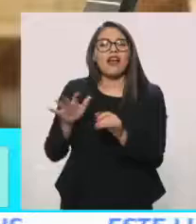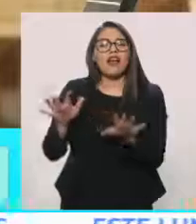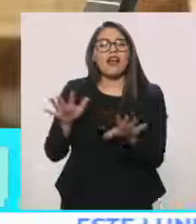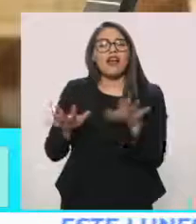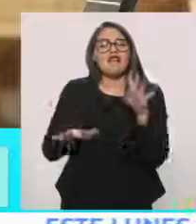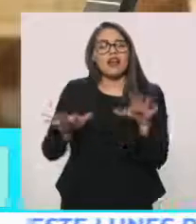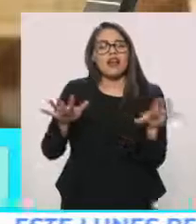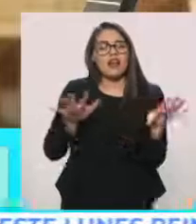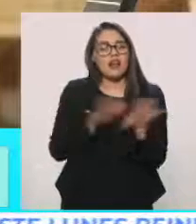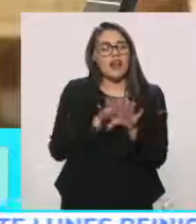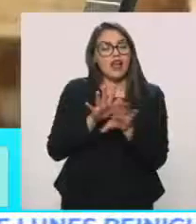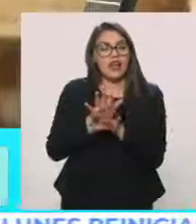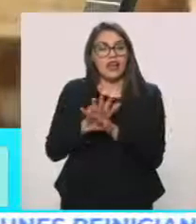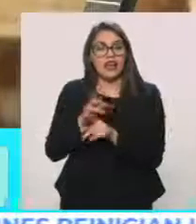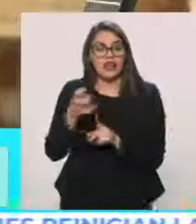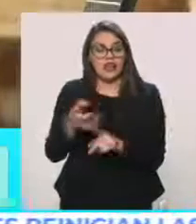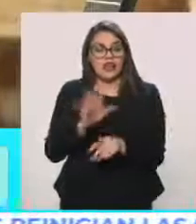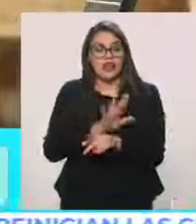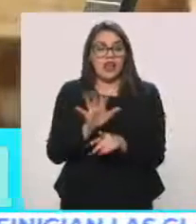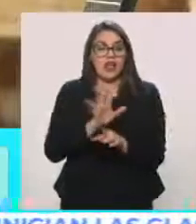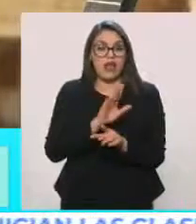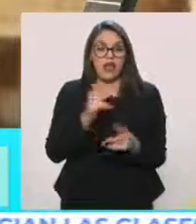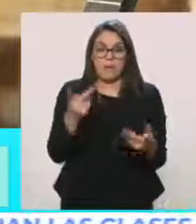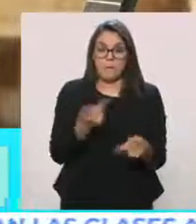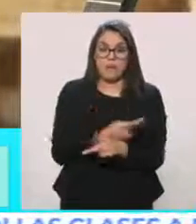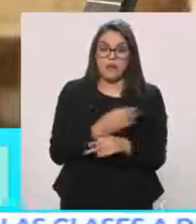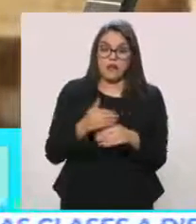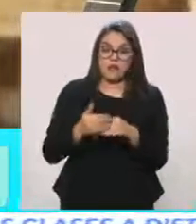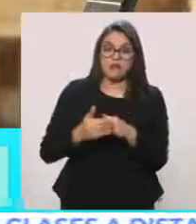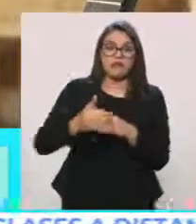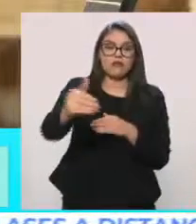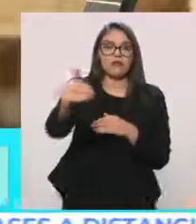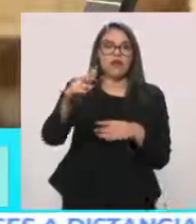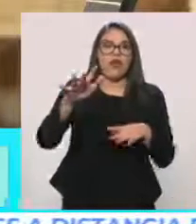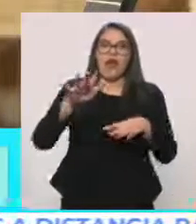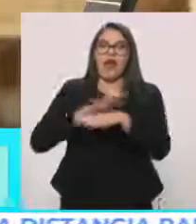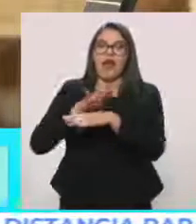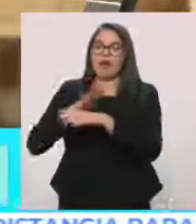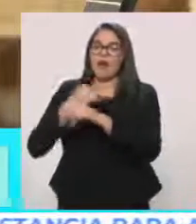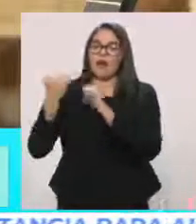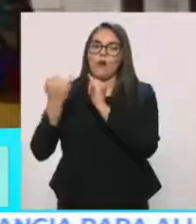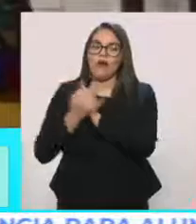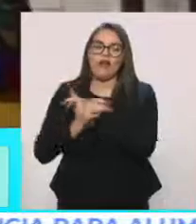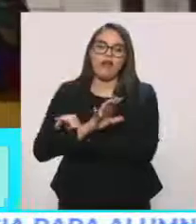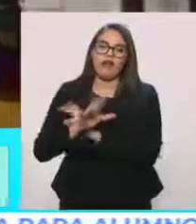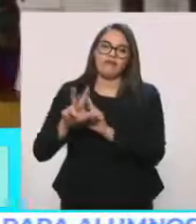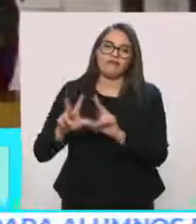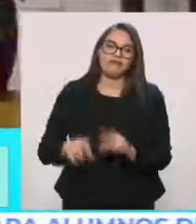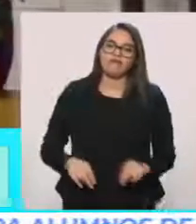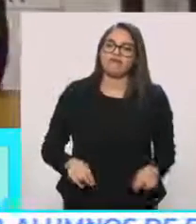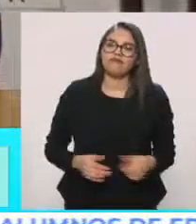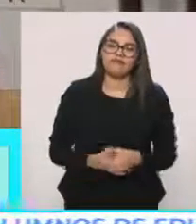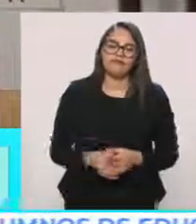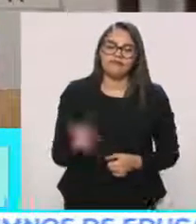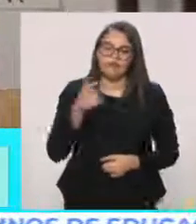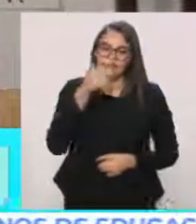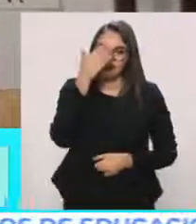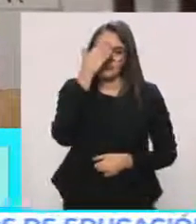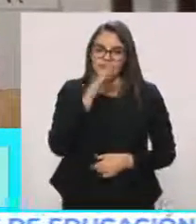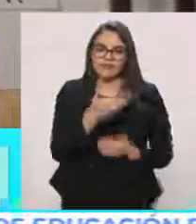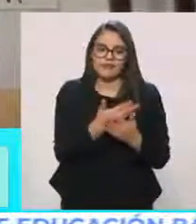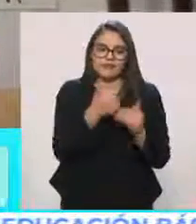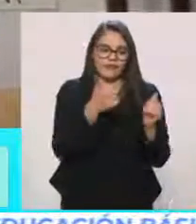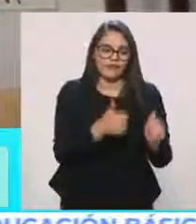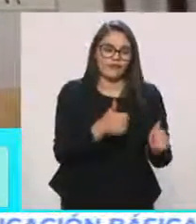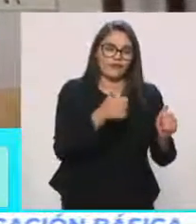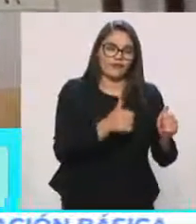paradigmas que se darán después de la pandemia. Es evidente que después de esta reclusión en casa por el